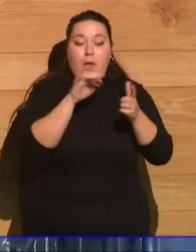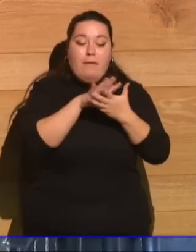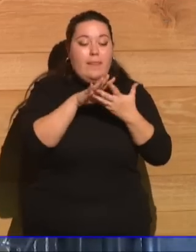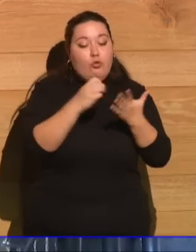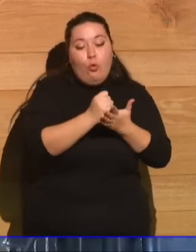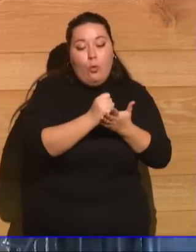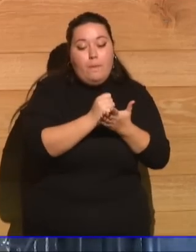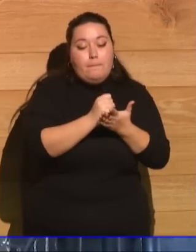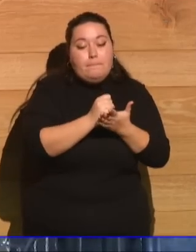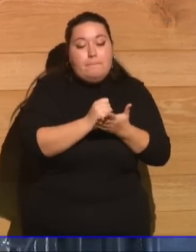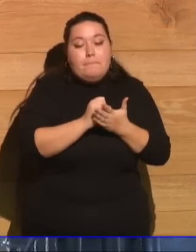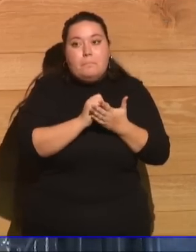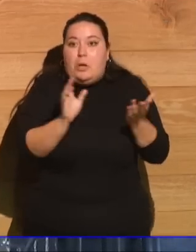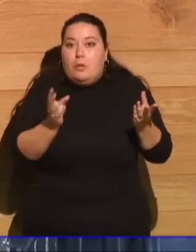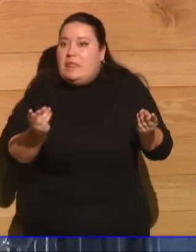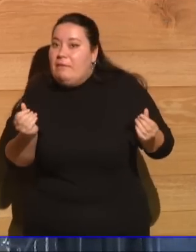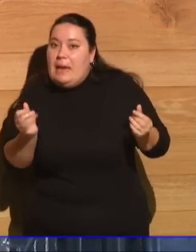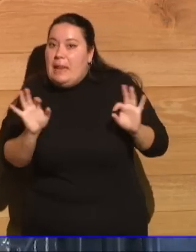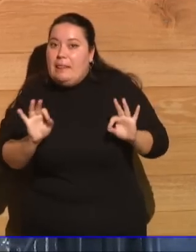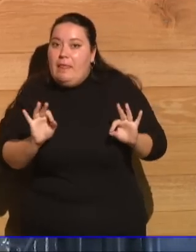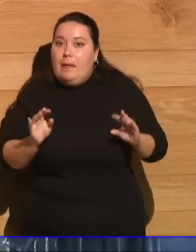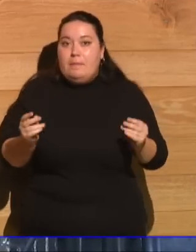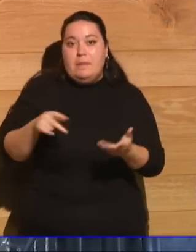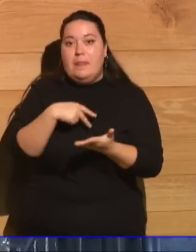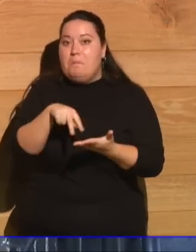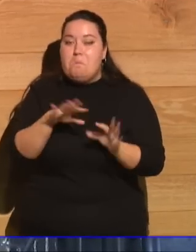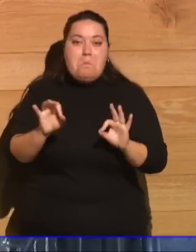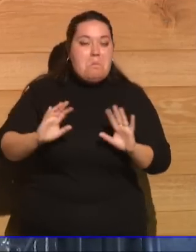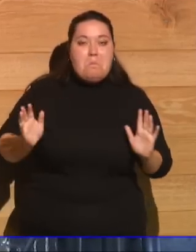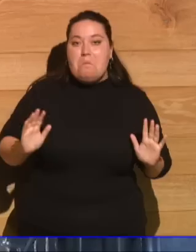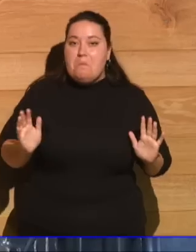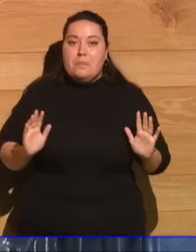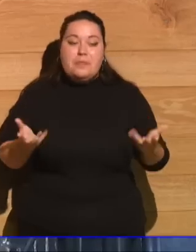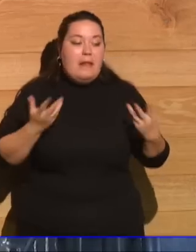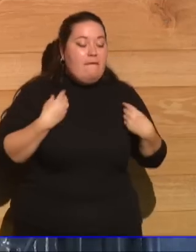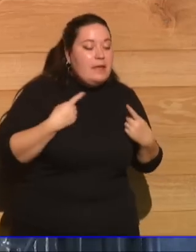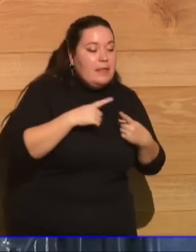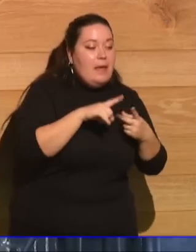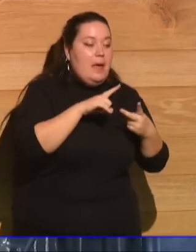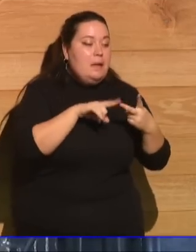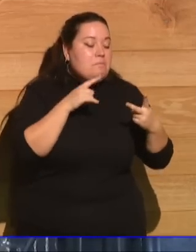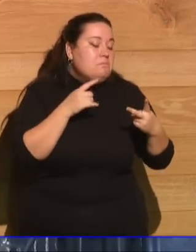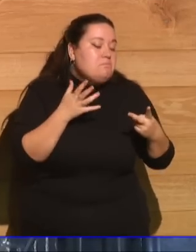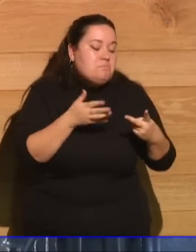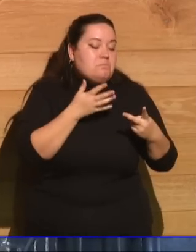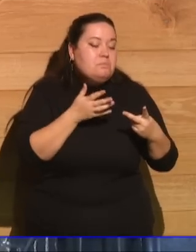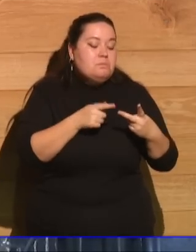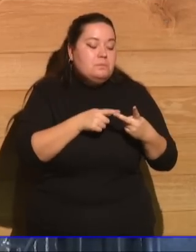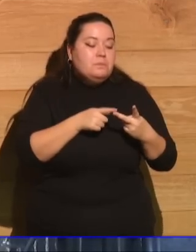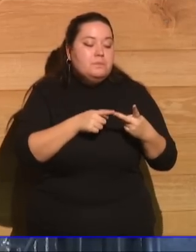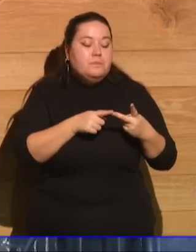todo menos de bailar. La película habla de la vida, la película habla